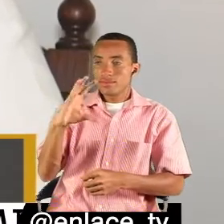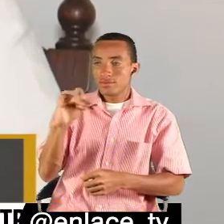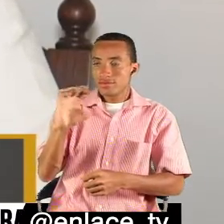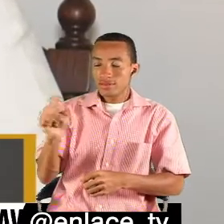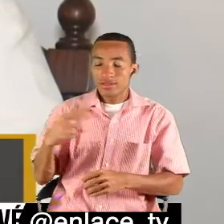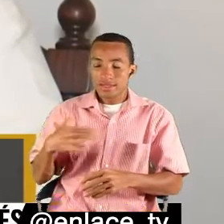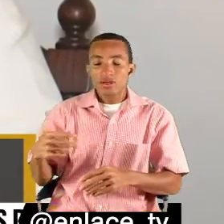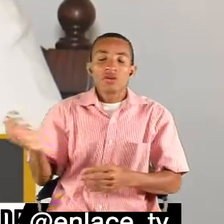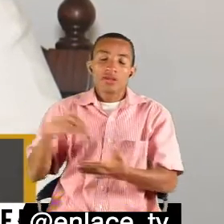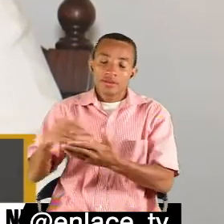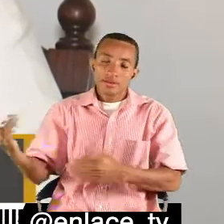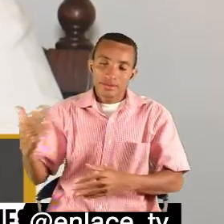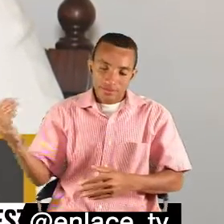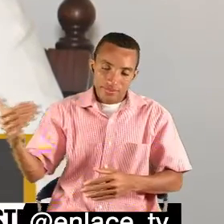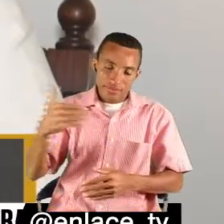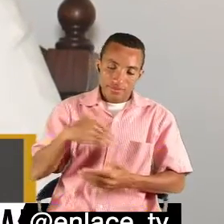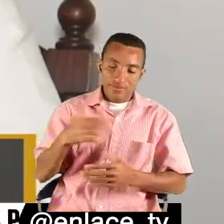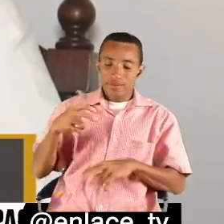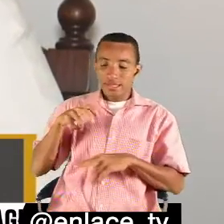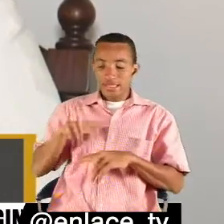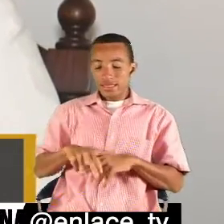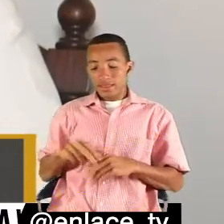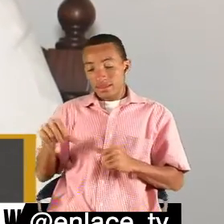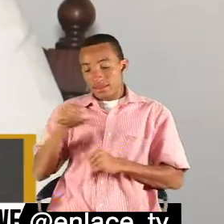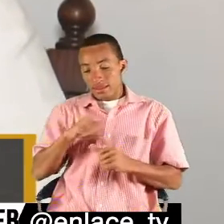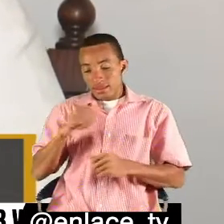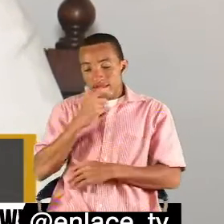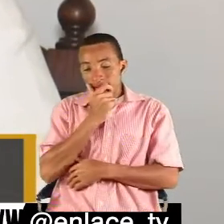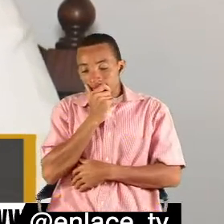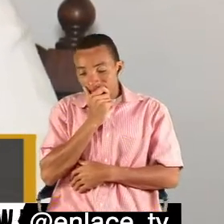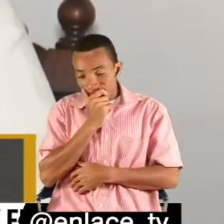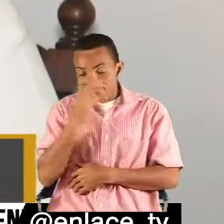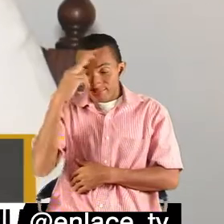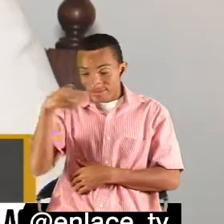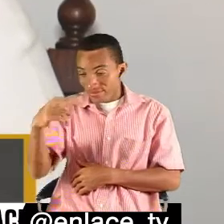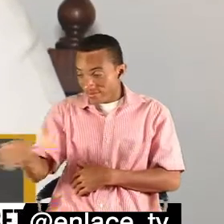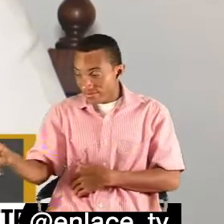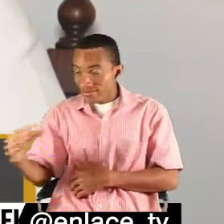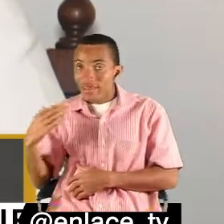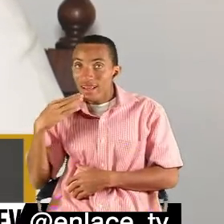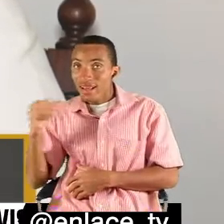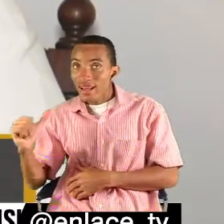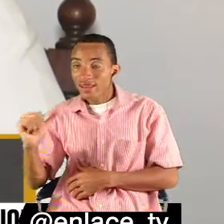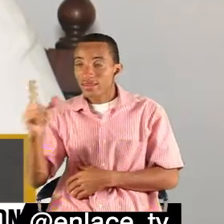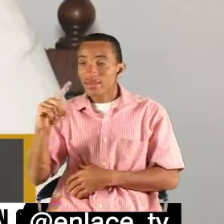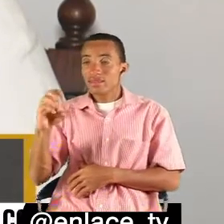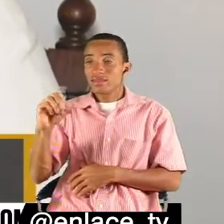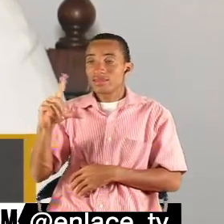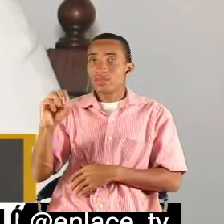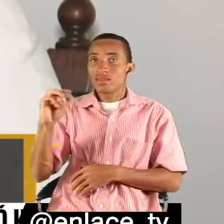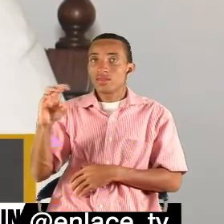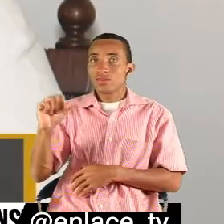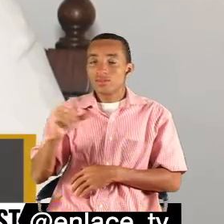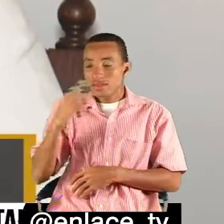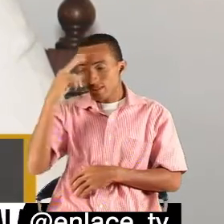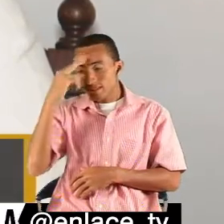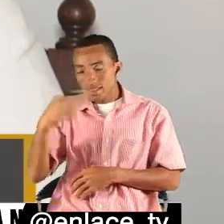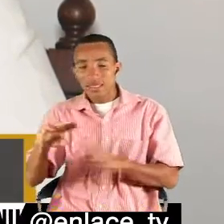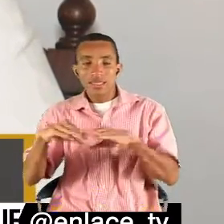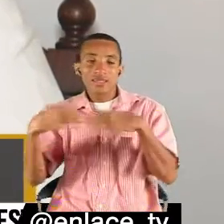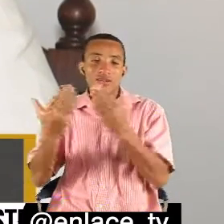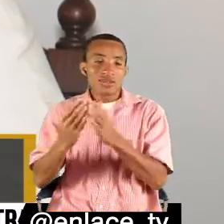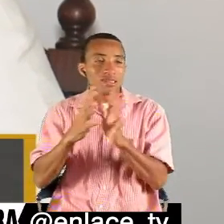momento entonces me llegó la nieta Salomé, entonces ella me echaba me hablaba y me contaba historias de su colegio, entonces pues yo